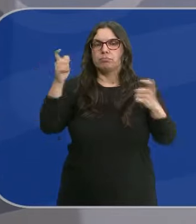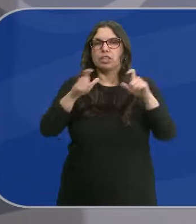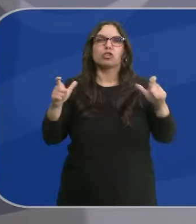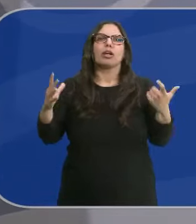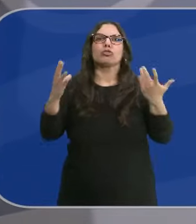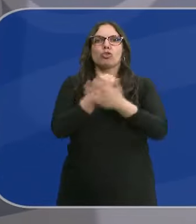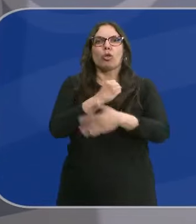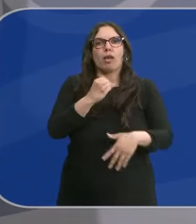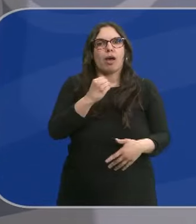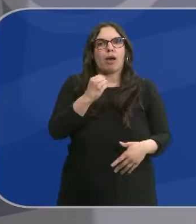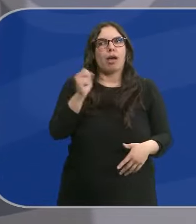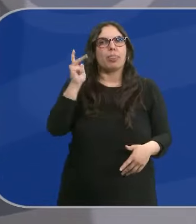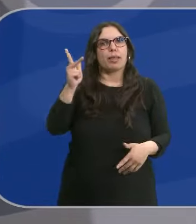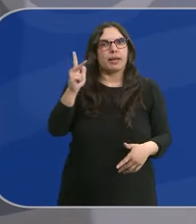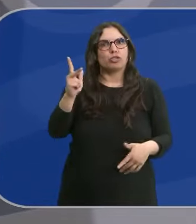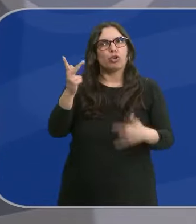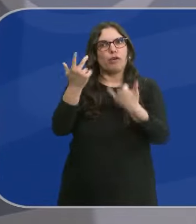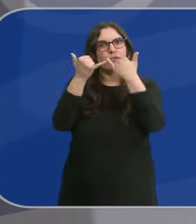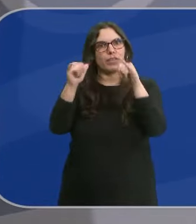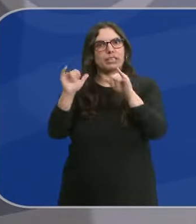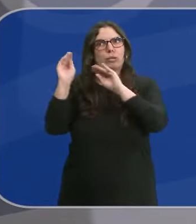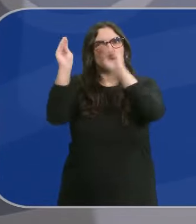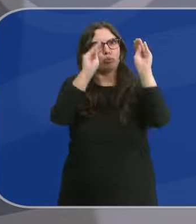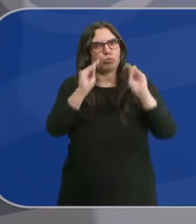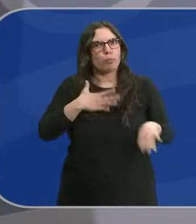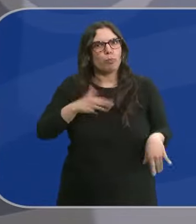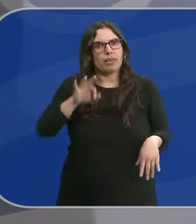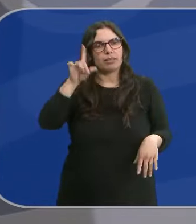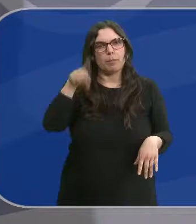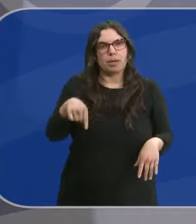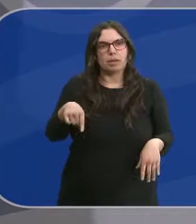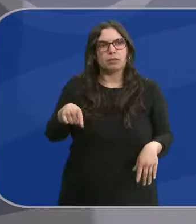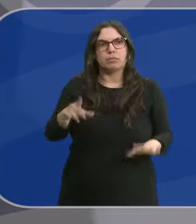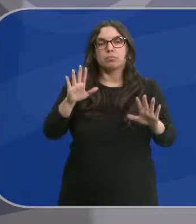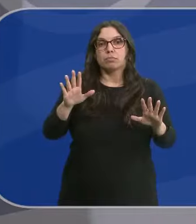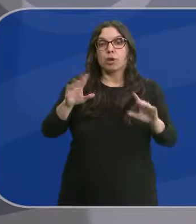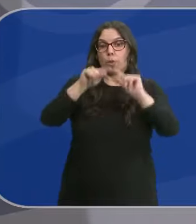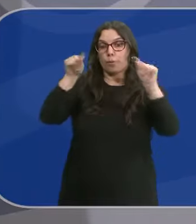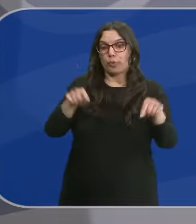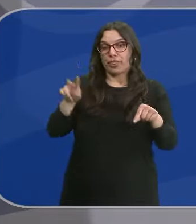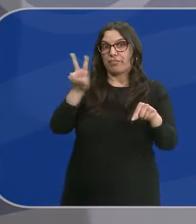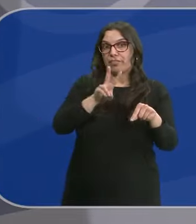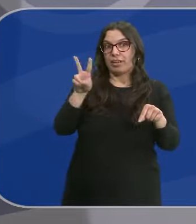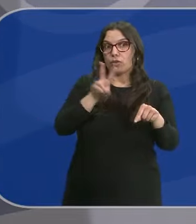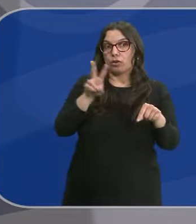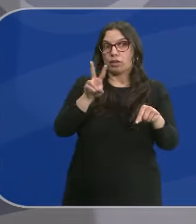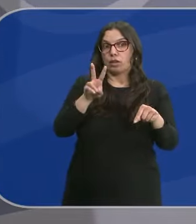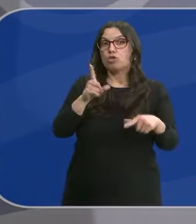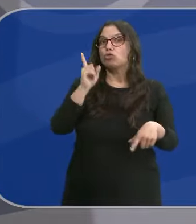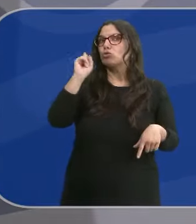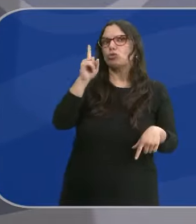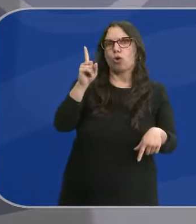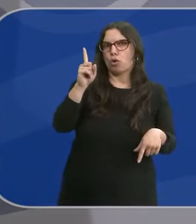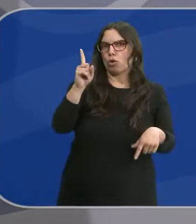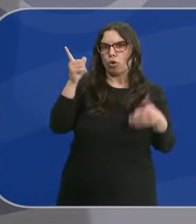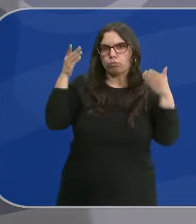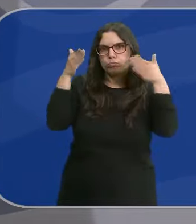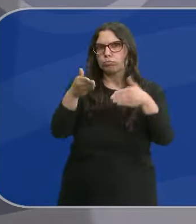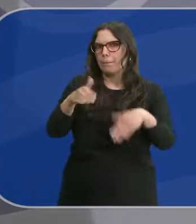tiene también su derecho a poder celebrar este Día de la Comunidad. Sin embargo, en la provincia de Valladolid solamente se celebra